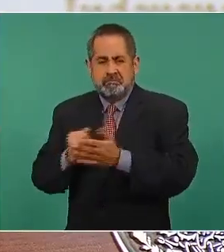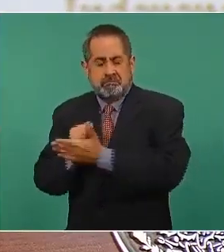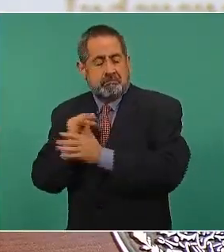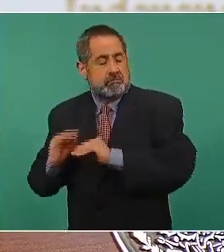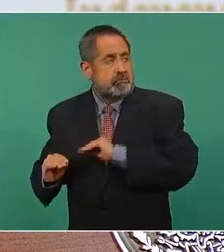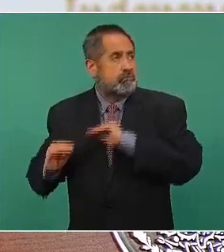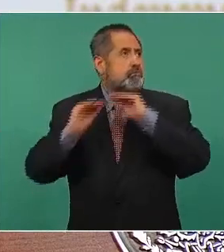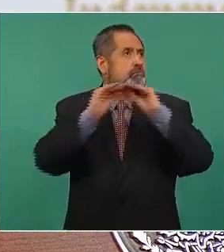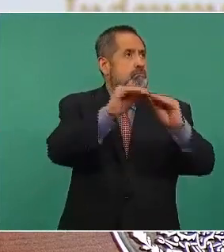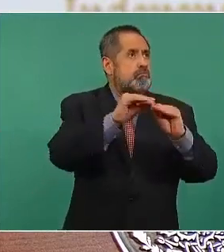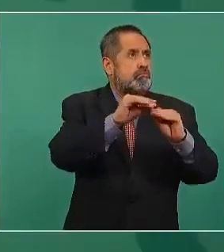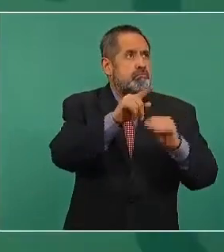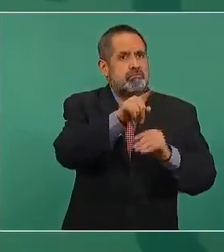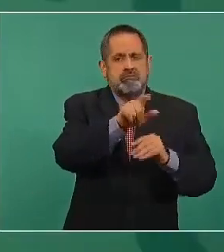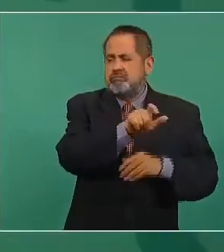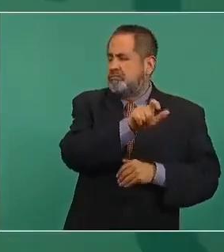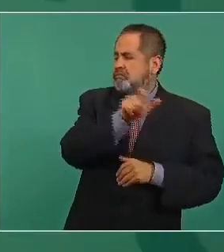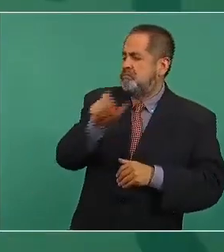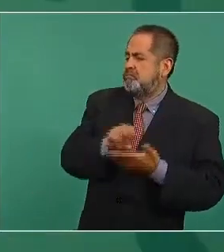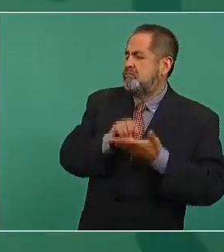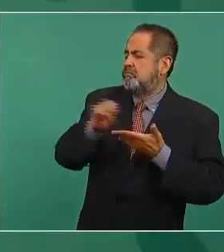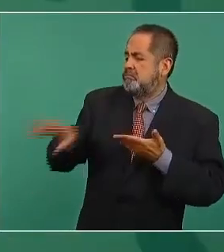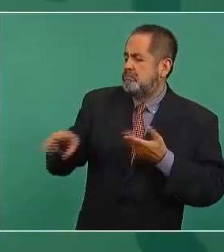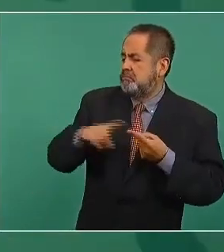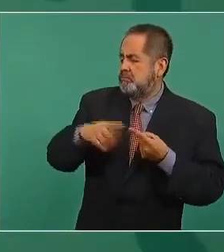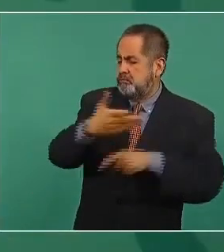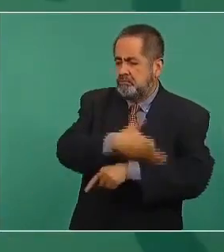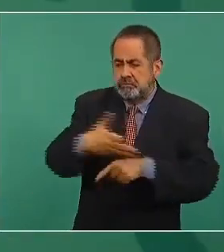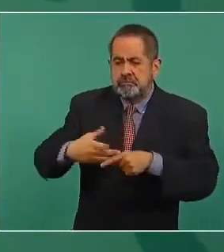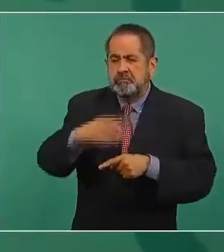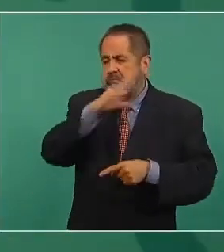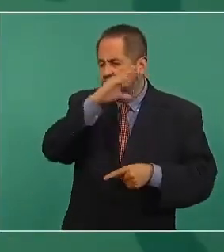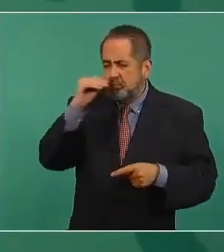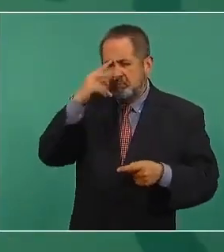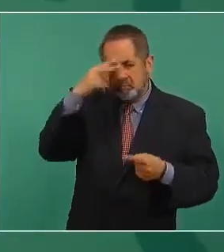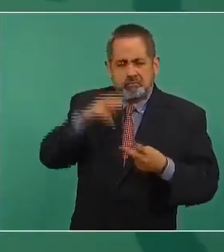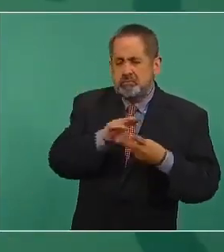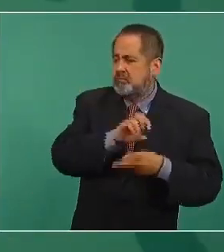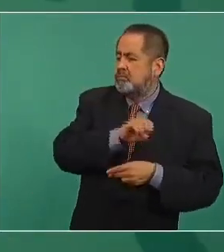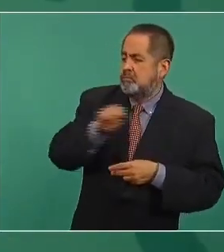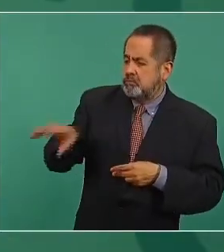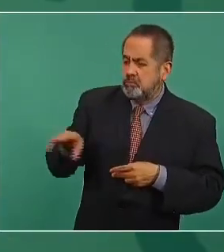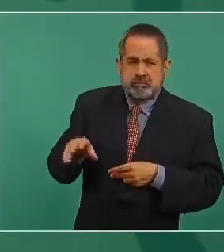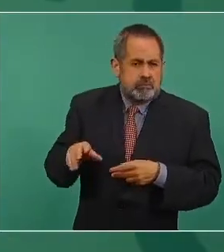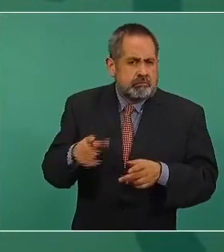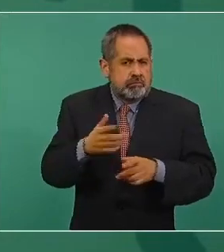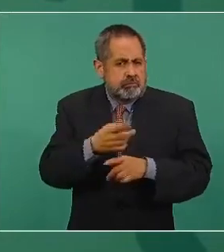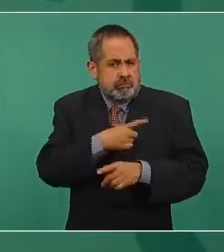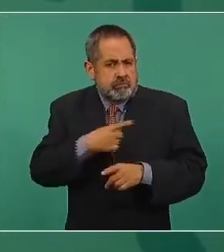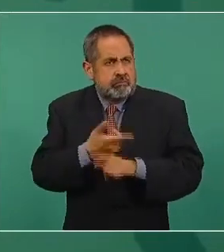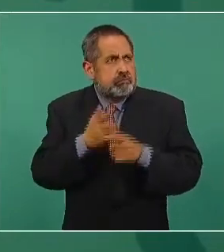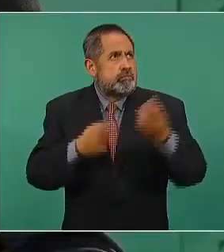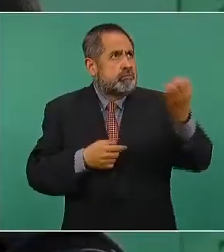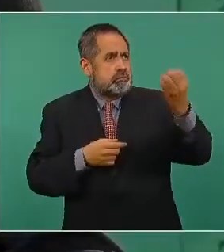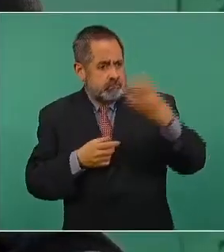enviar apoyo a sus familiares en Cuba o en México, claro que debe